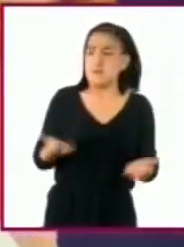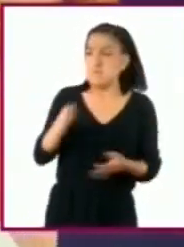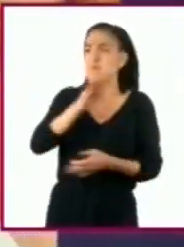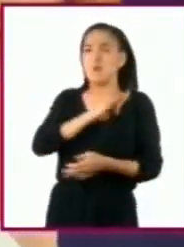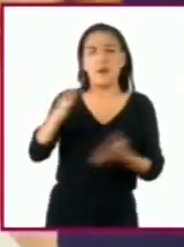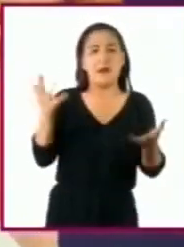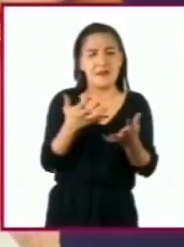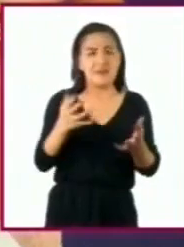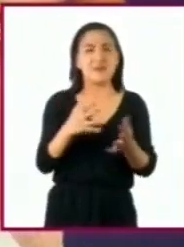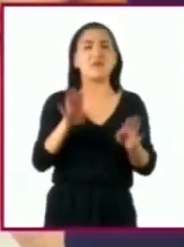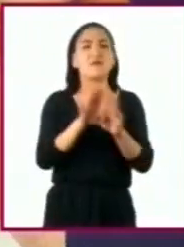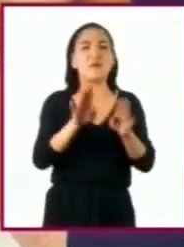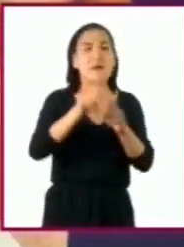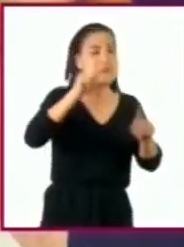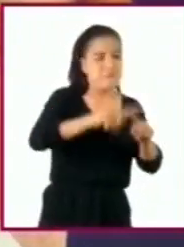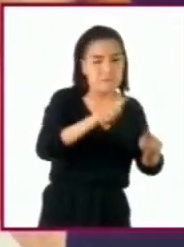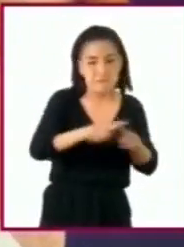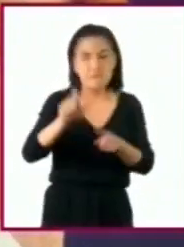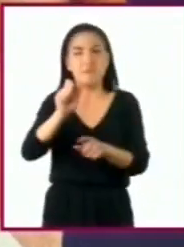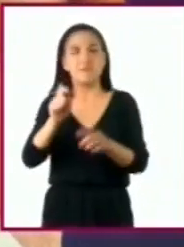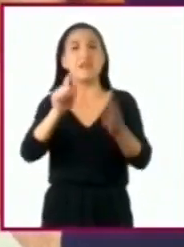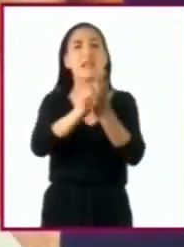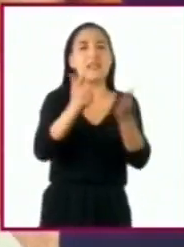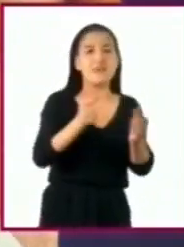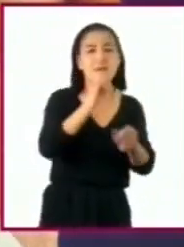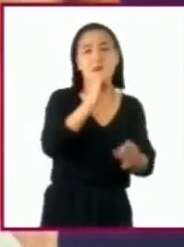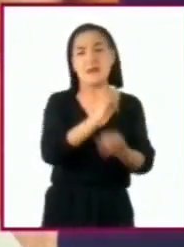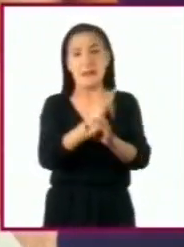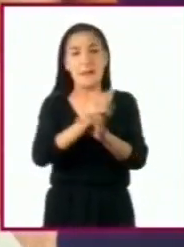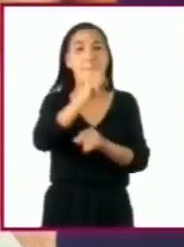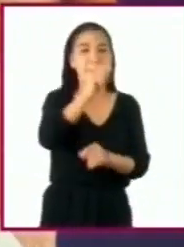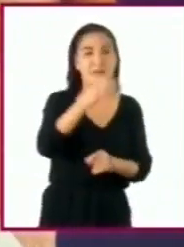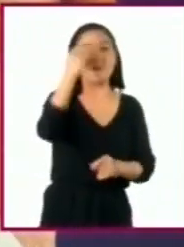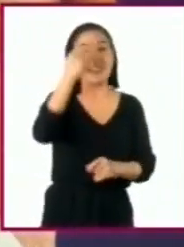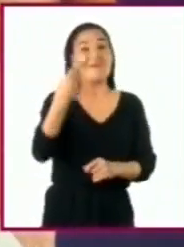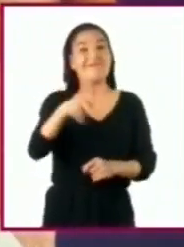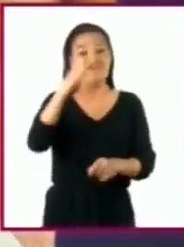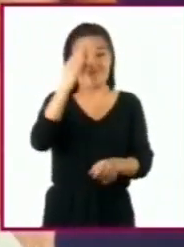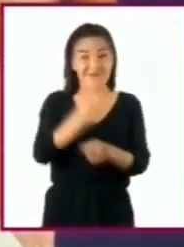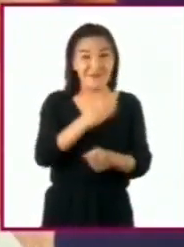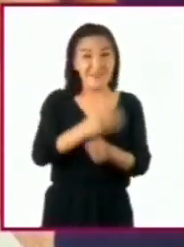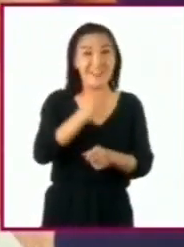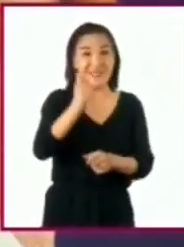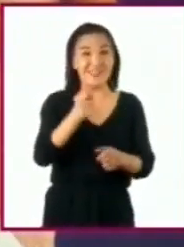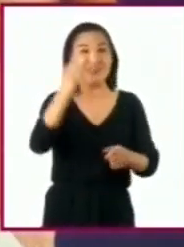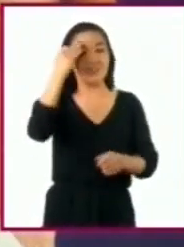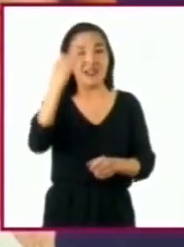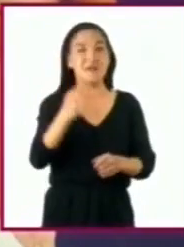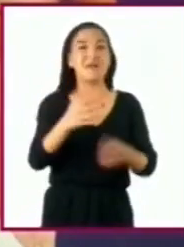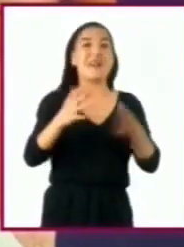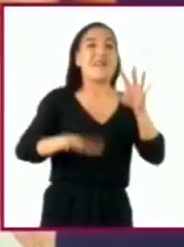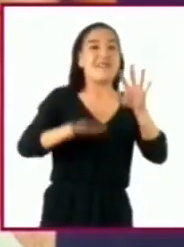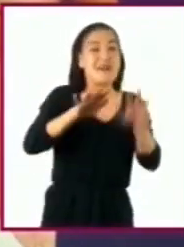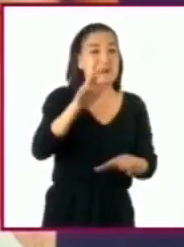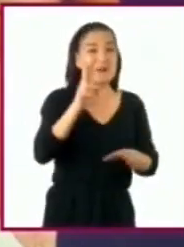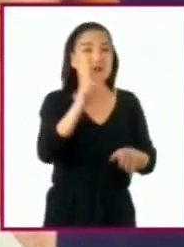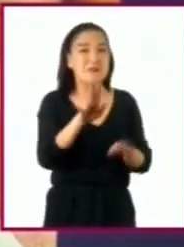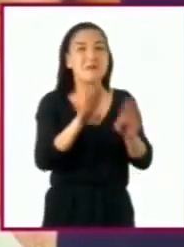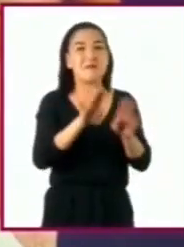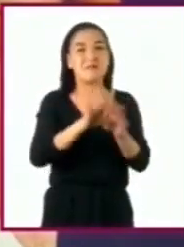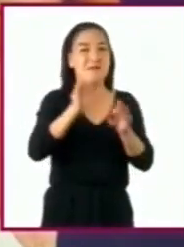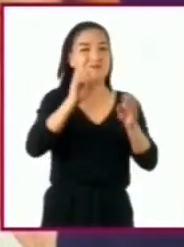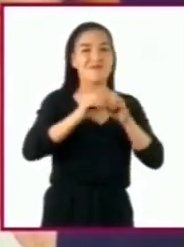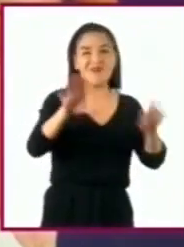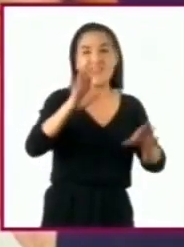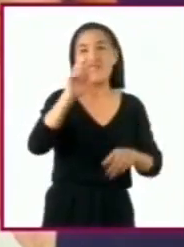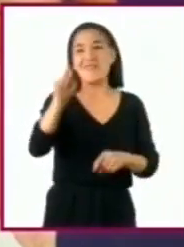muchas fuentes que hablen del tema, pero en estos tiempos es muy común que nos topemos con fuentes falsas, que